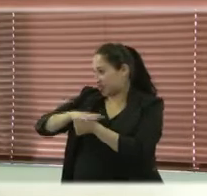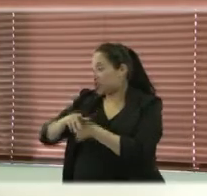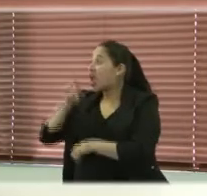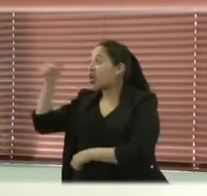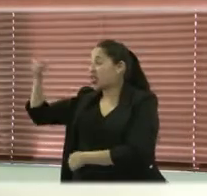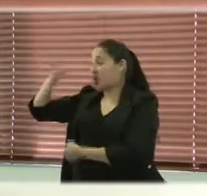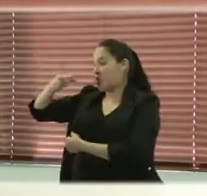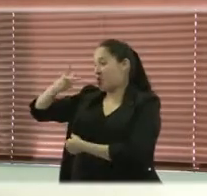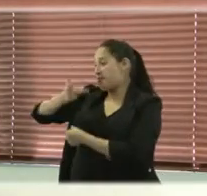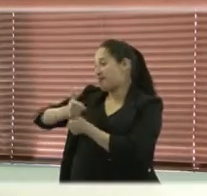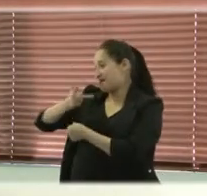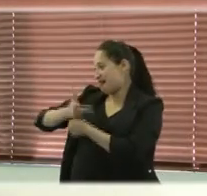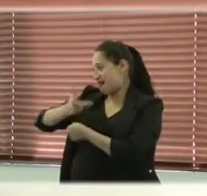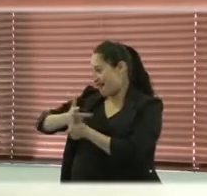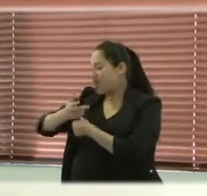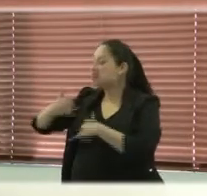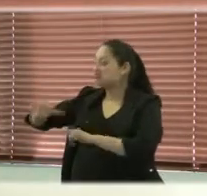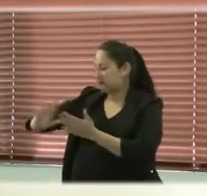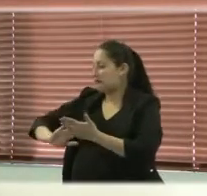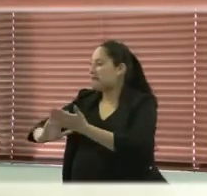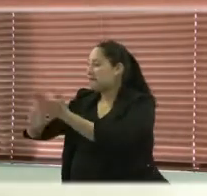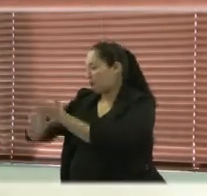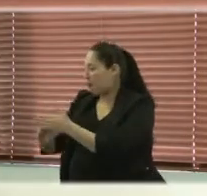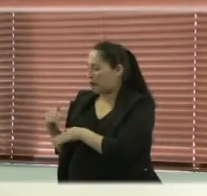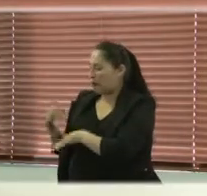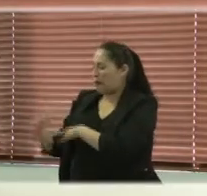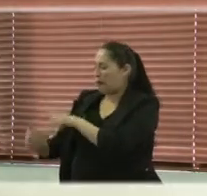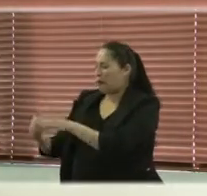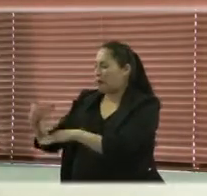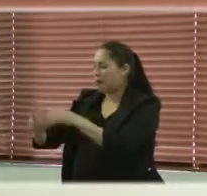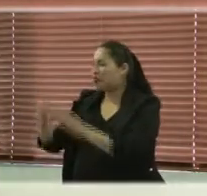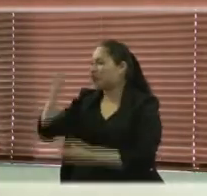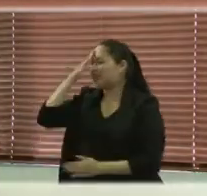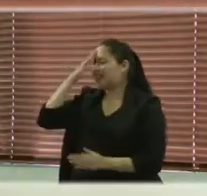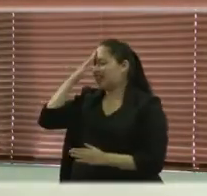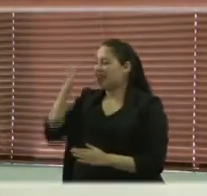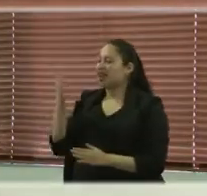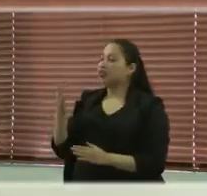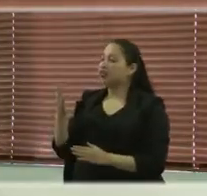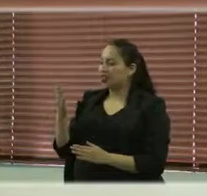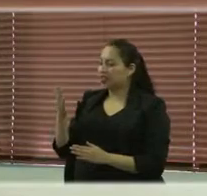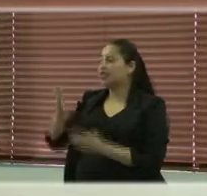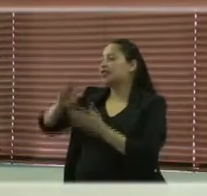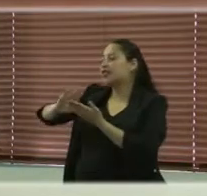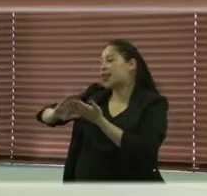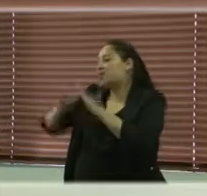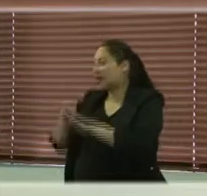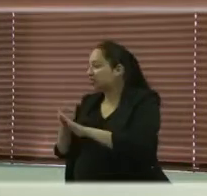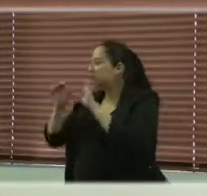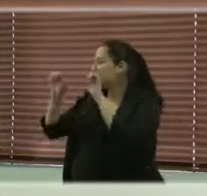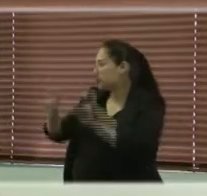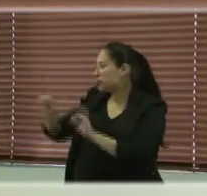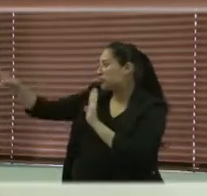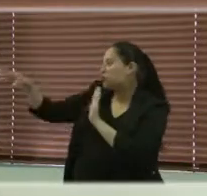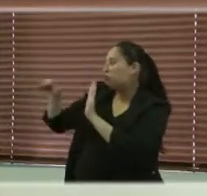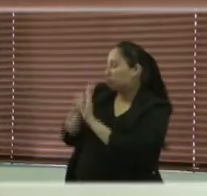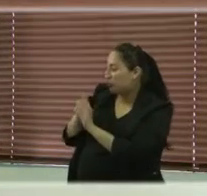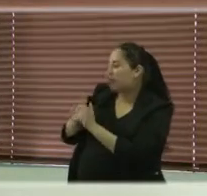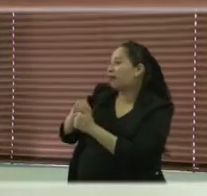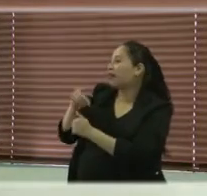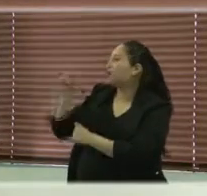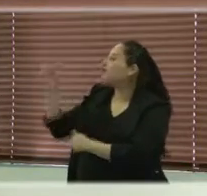facilitar la inserción o el retorno a la paz de esas esas sociedades no y